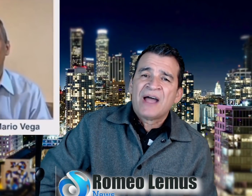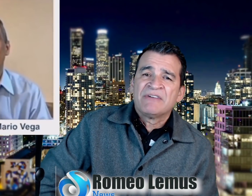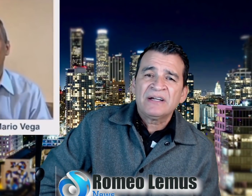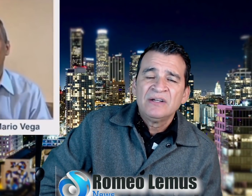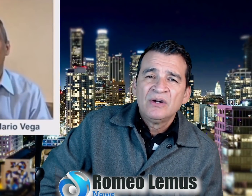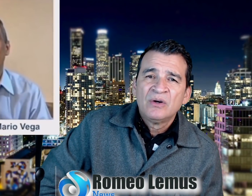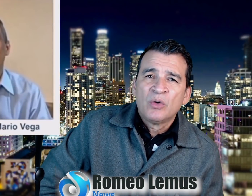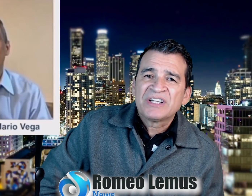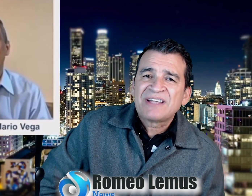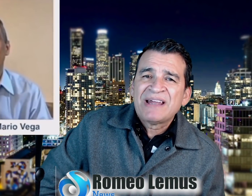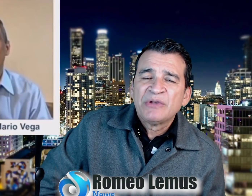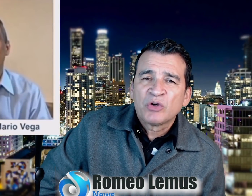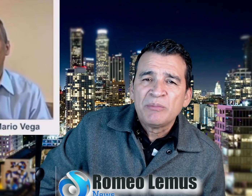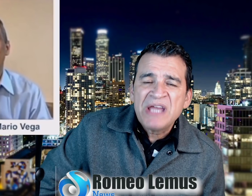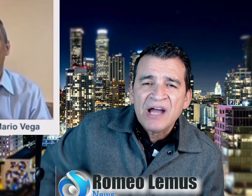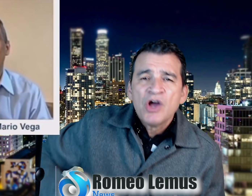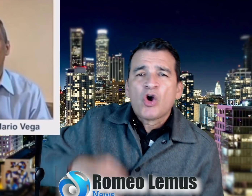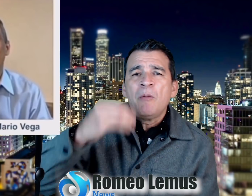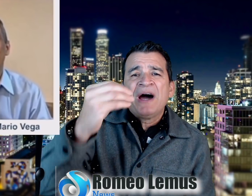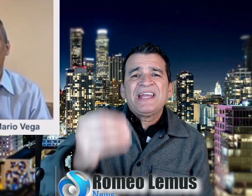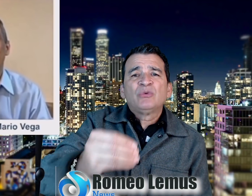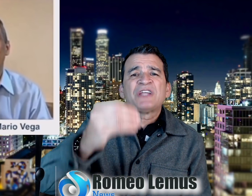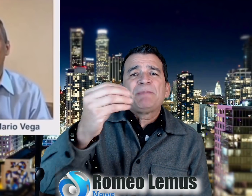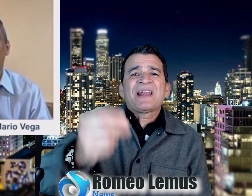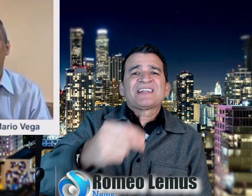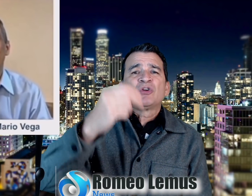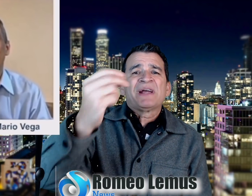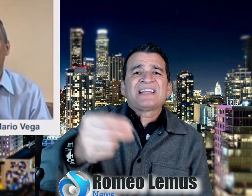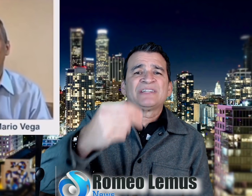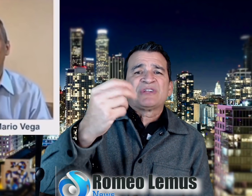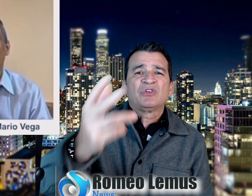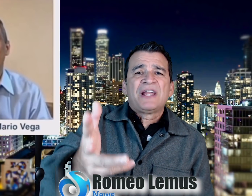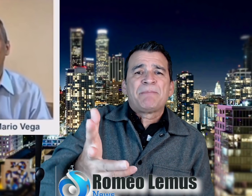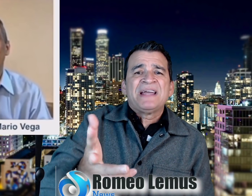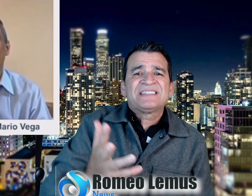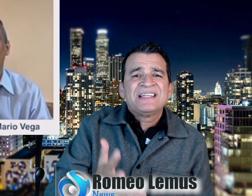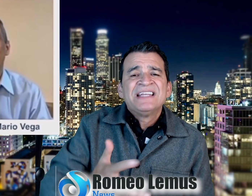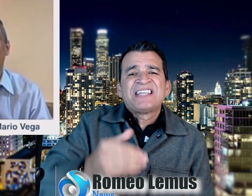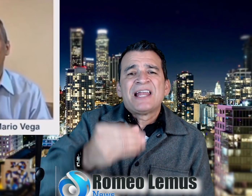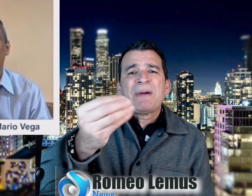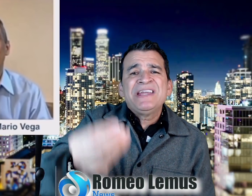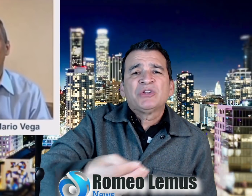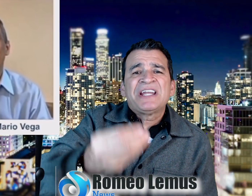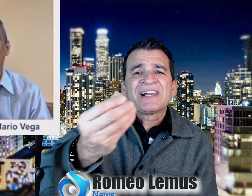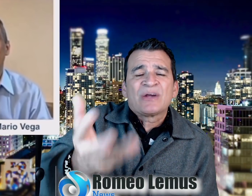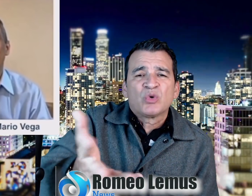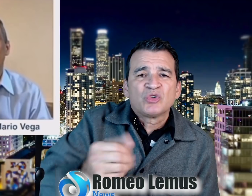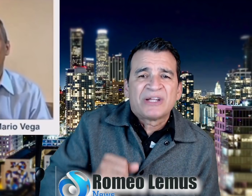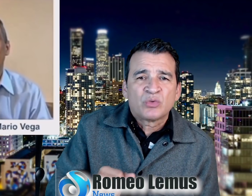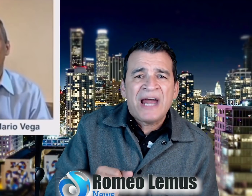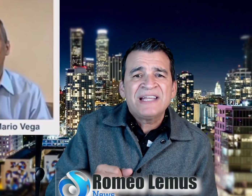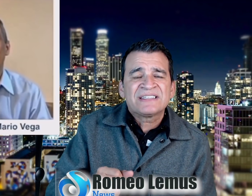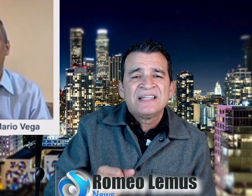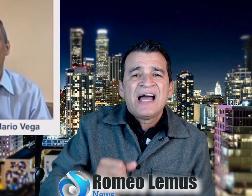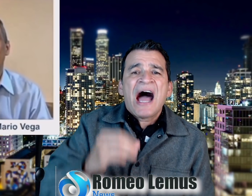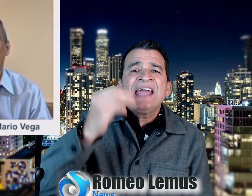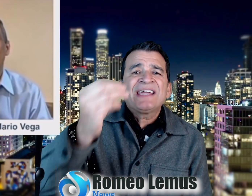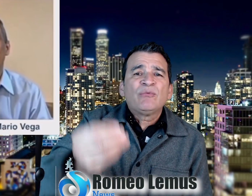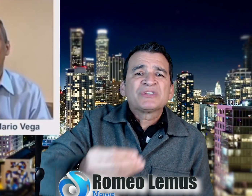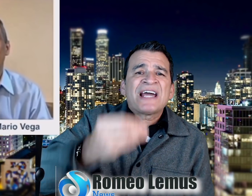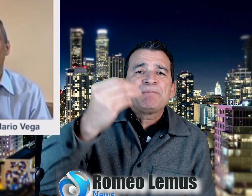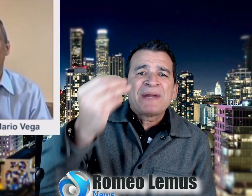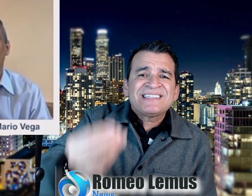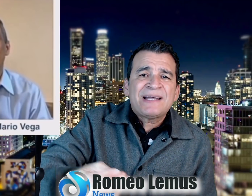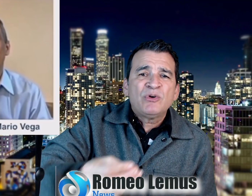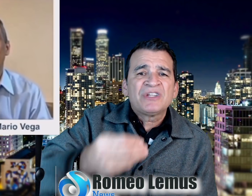pastor a ver hoy que está hablando de economía como haría usted para resolver la situación del país si el país no tiene recursos naturales hay